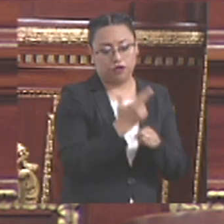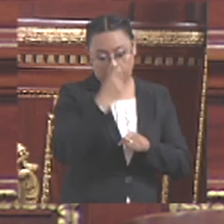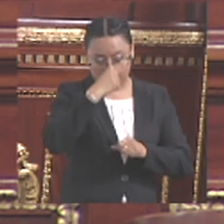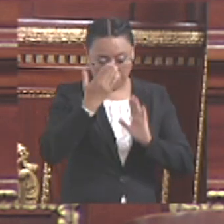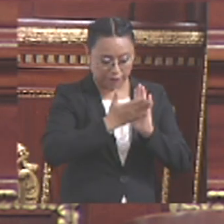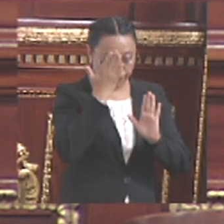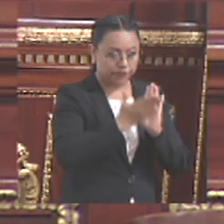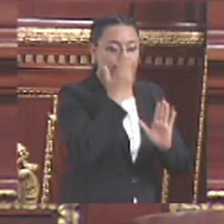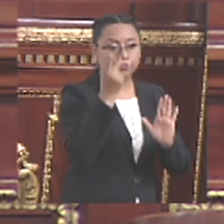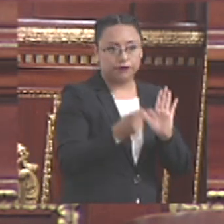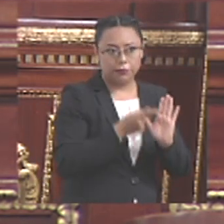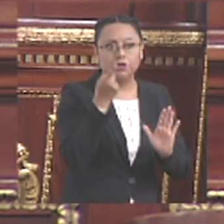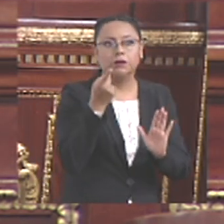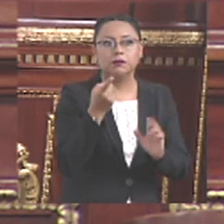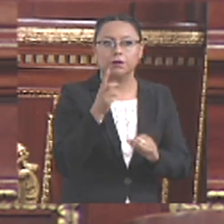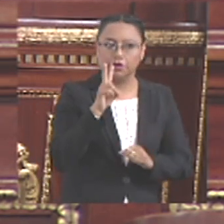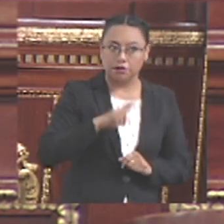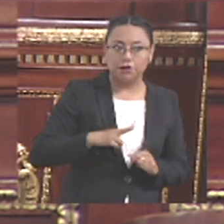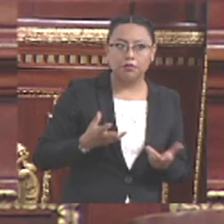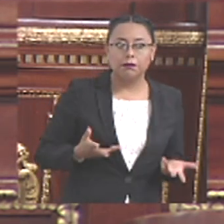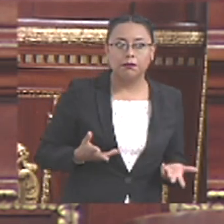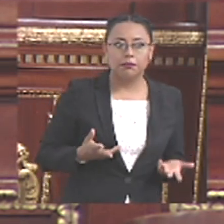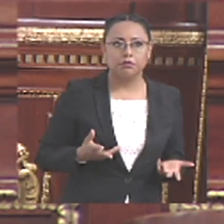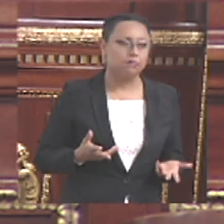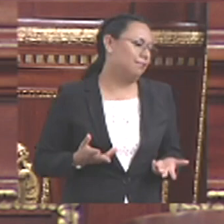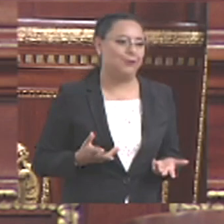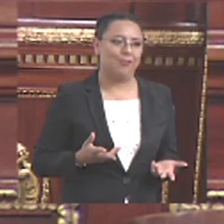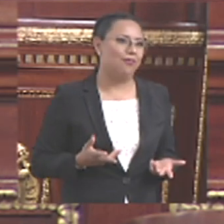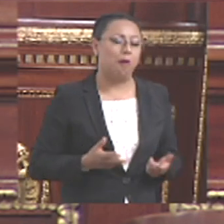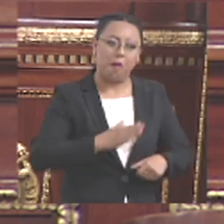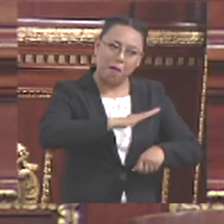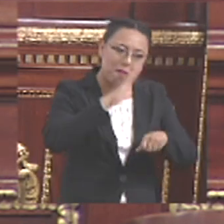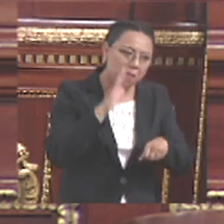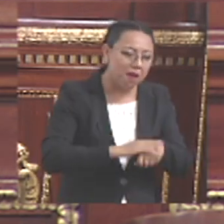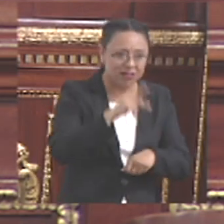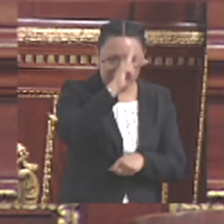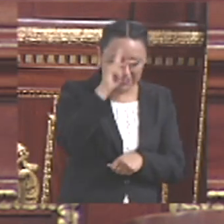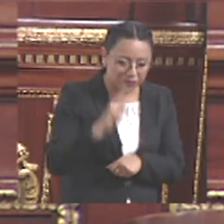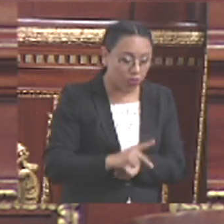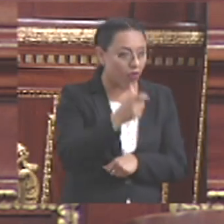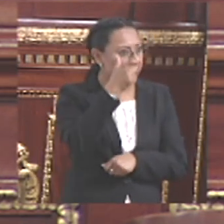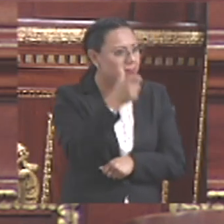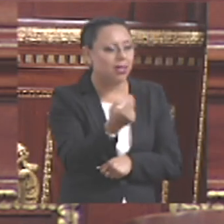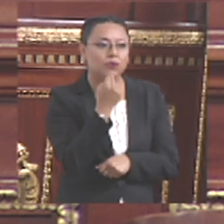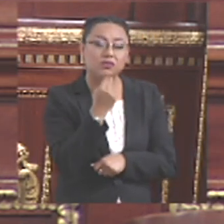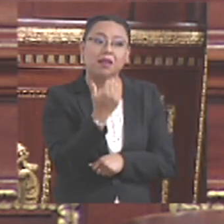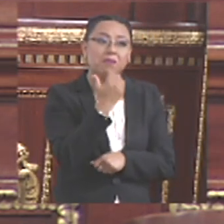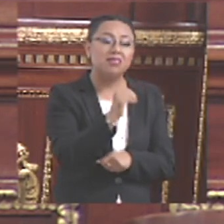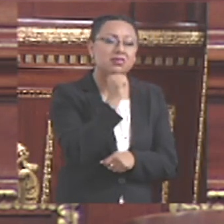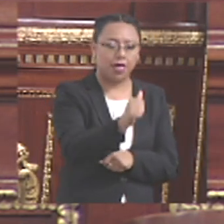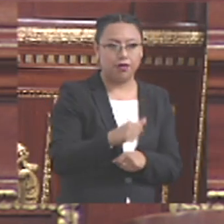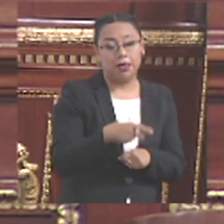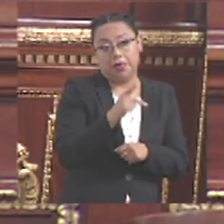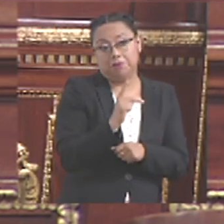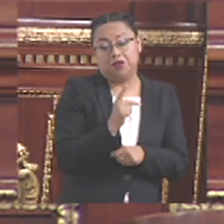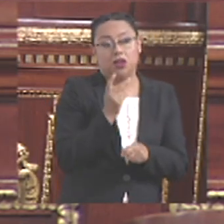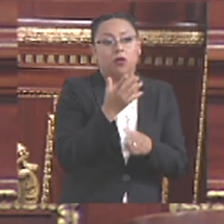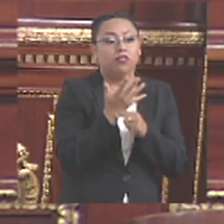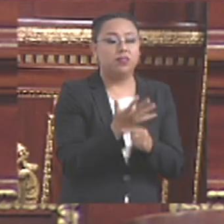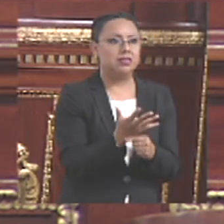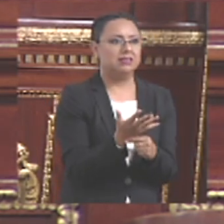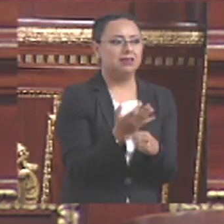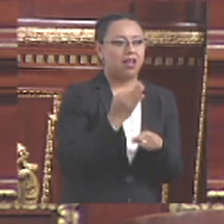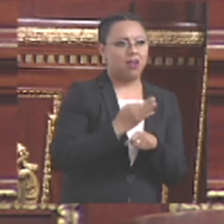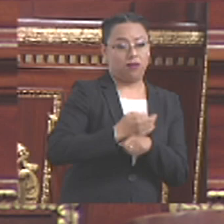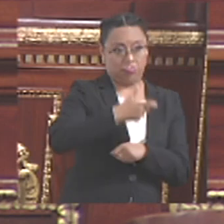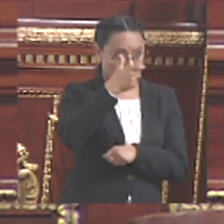un sobreejercicio. Pero lo que no hay no son recursos, lo que no hay es una falta